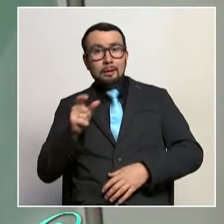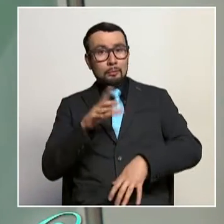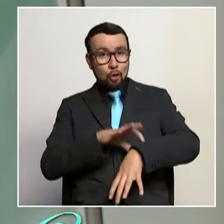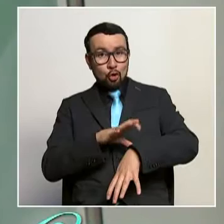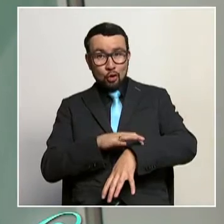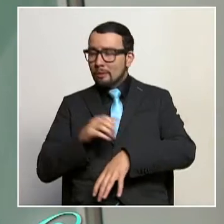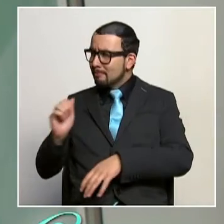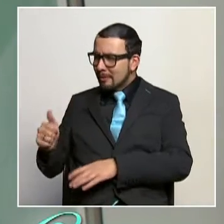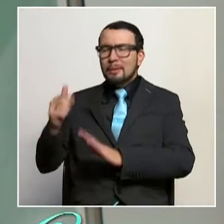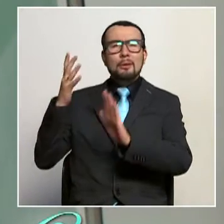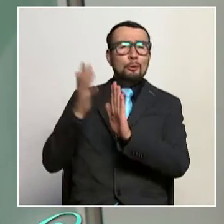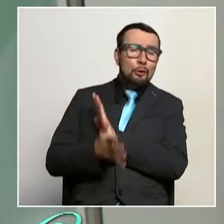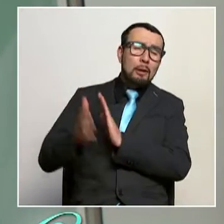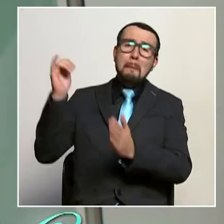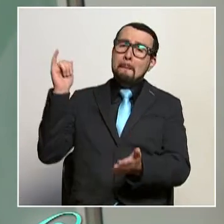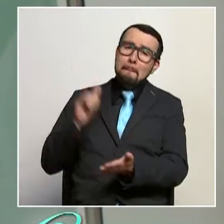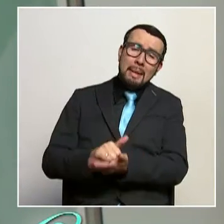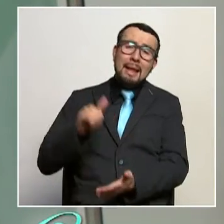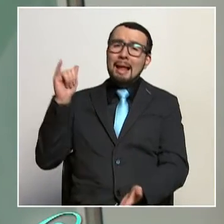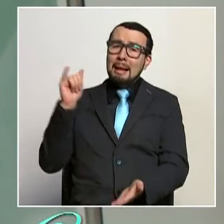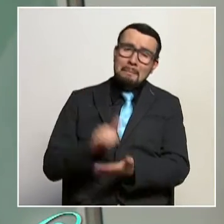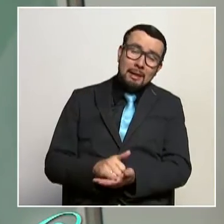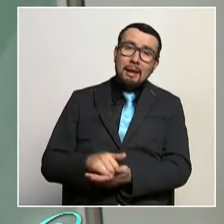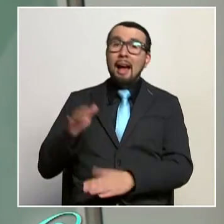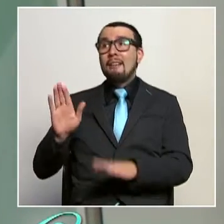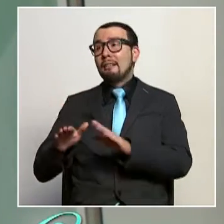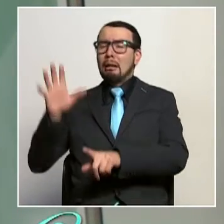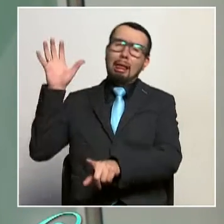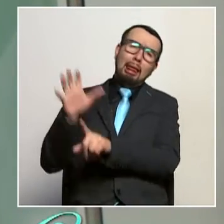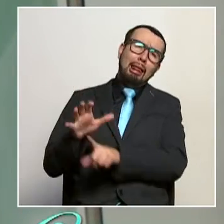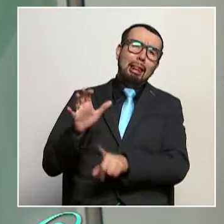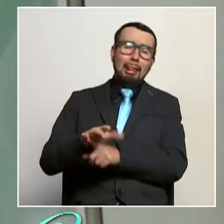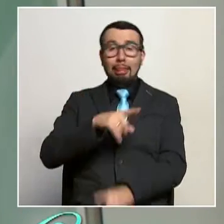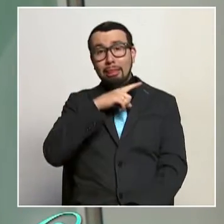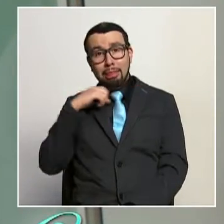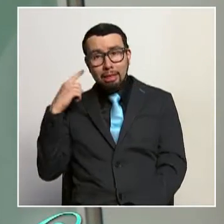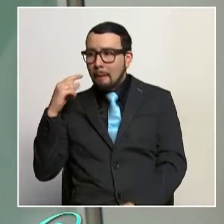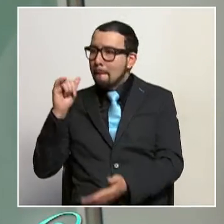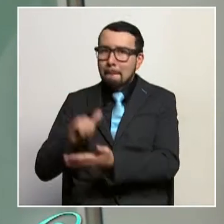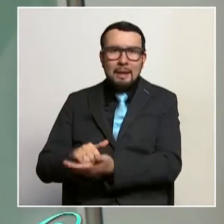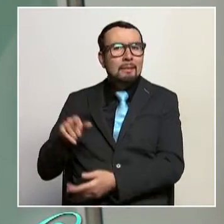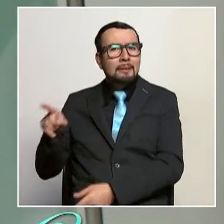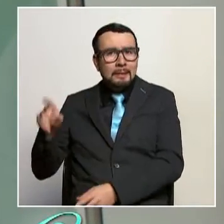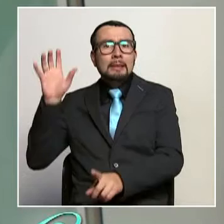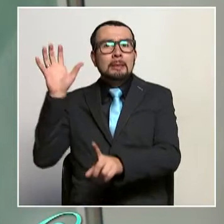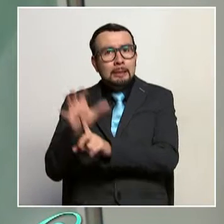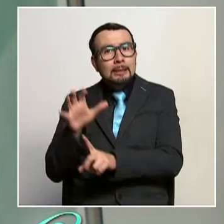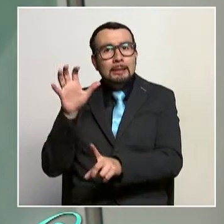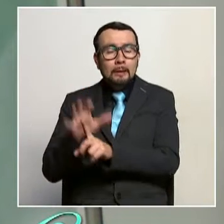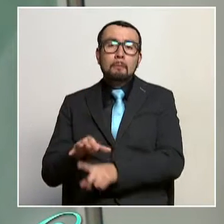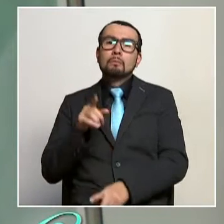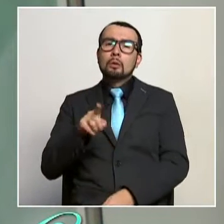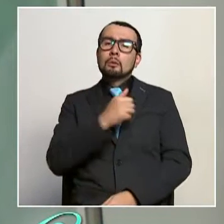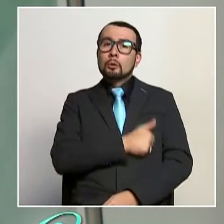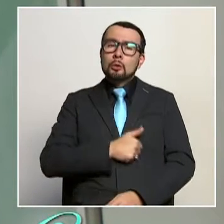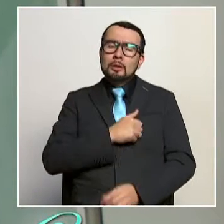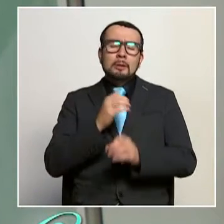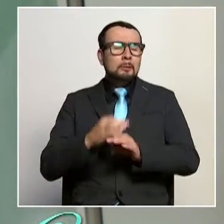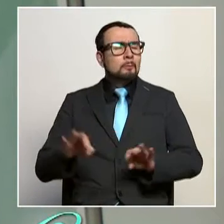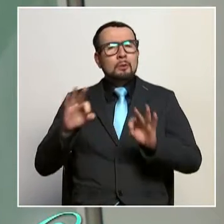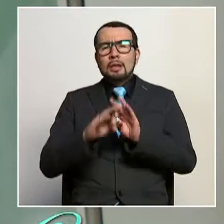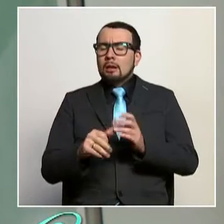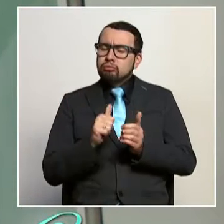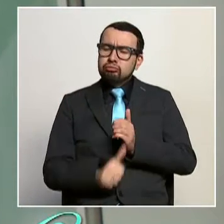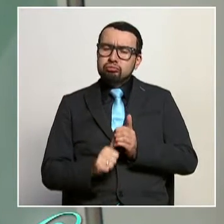cada rato se cansa de repetir y se vuelve hasta cansón muchas veces de insistirles a ustedes es un adecuado drenaje. Cuando usted